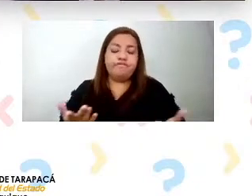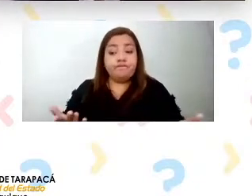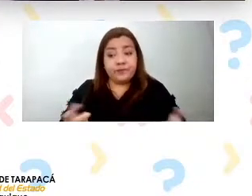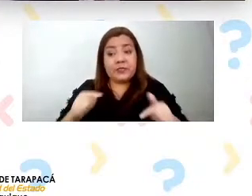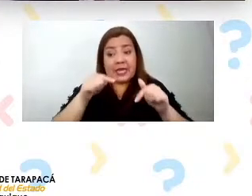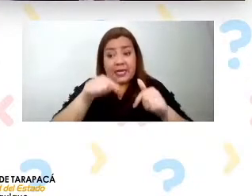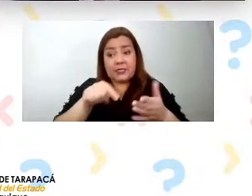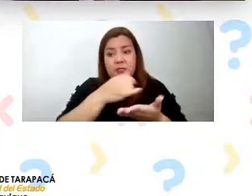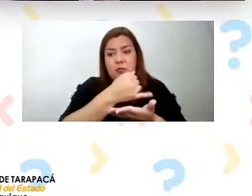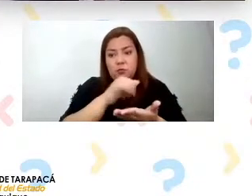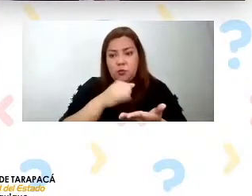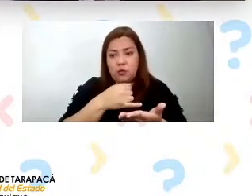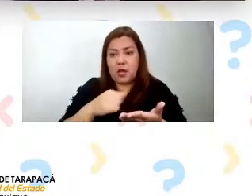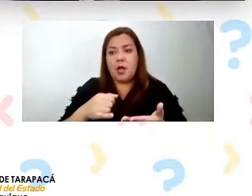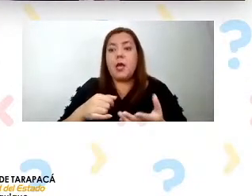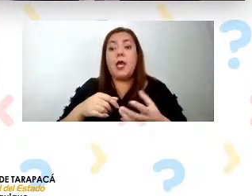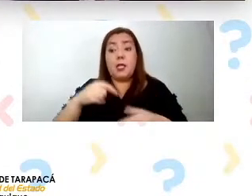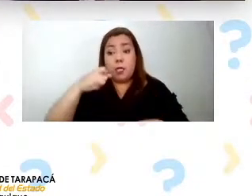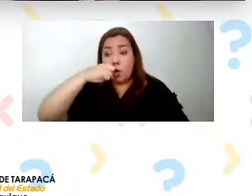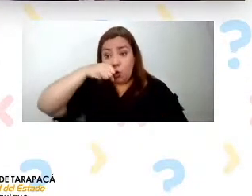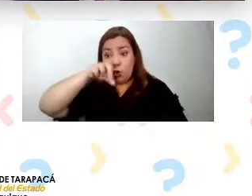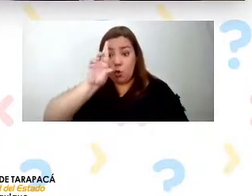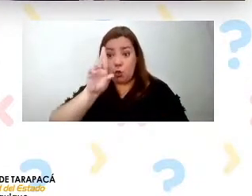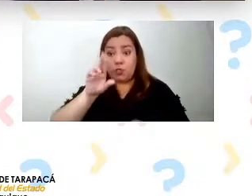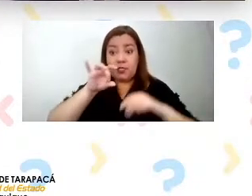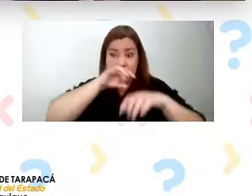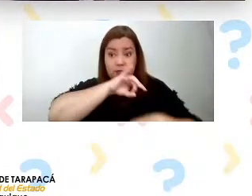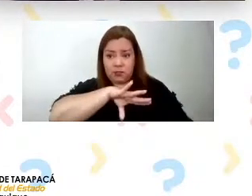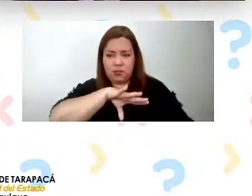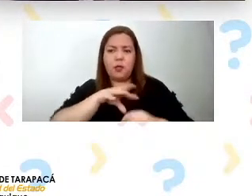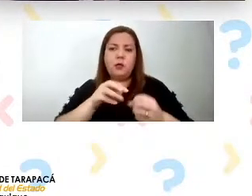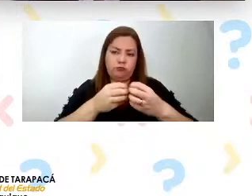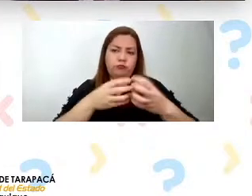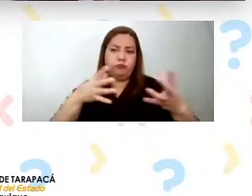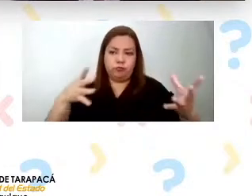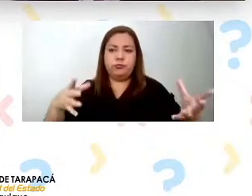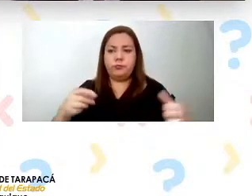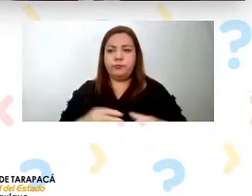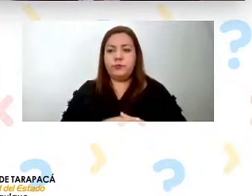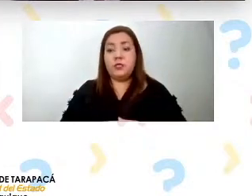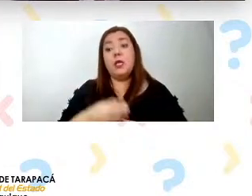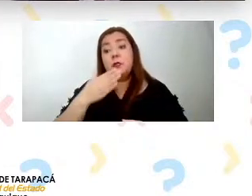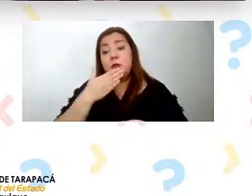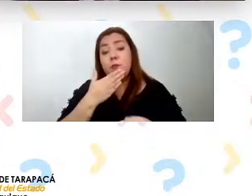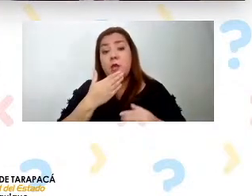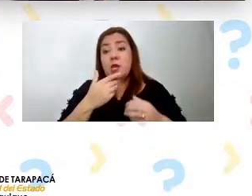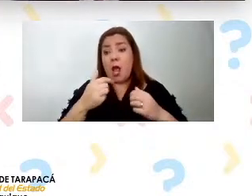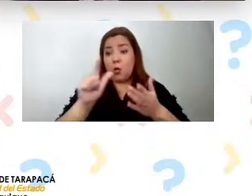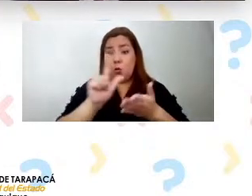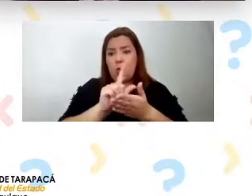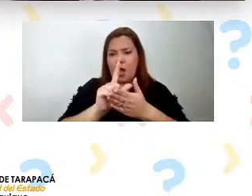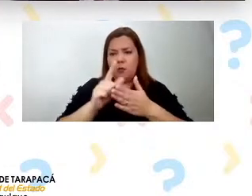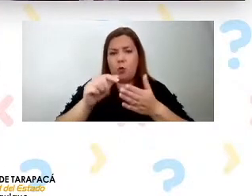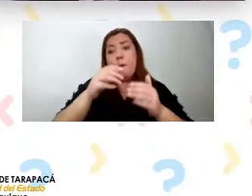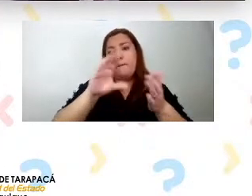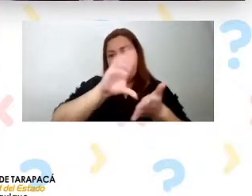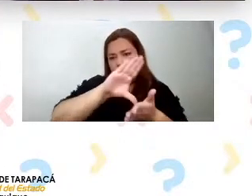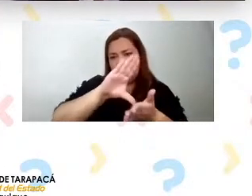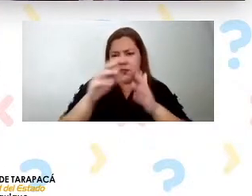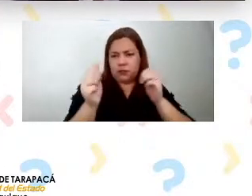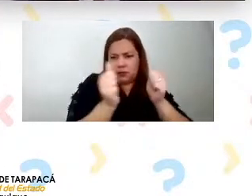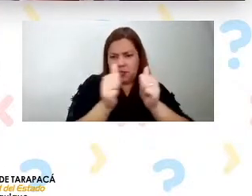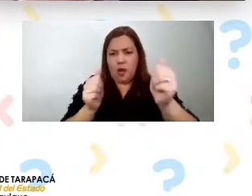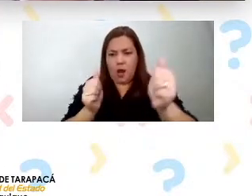tiene la macrozona norte de Chile y sus países limítrofes. En